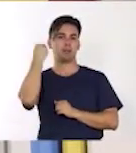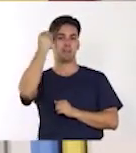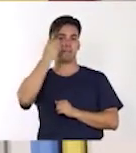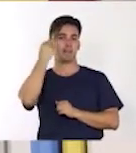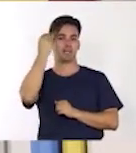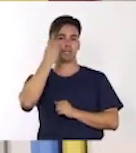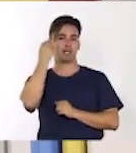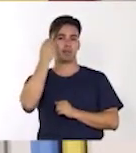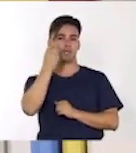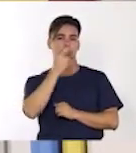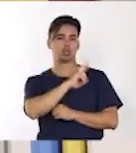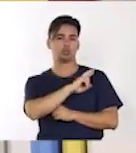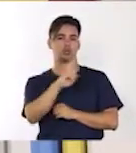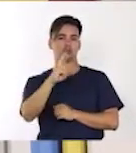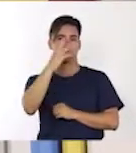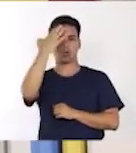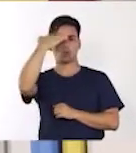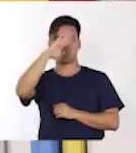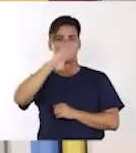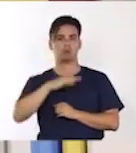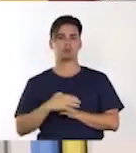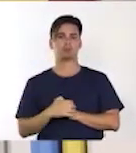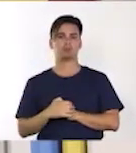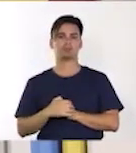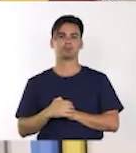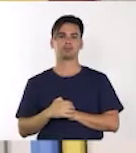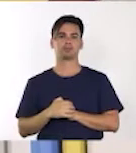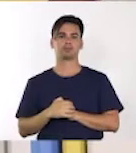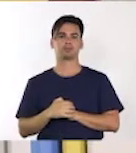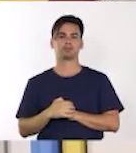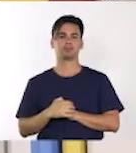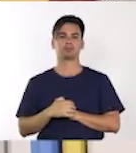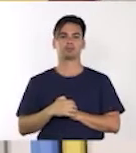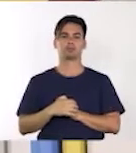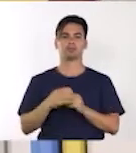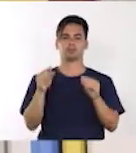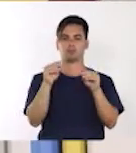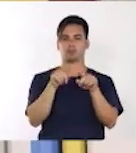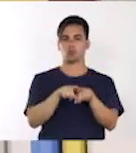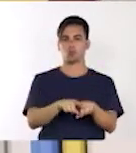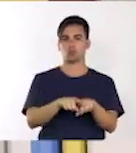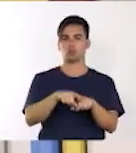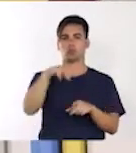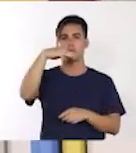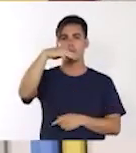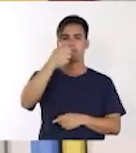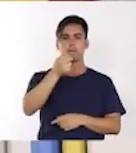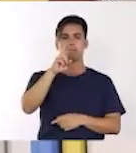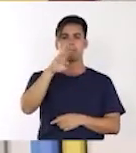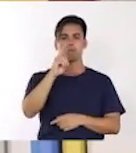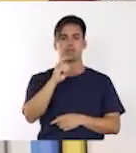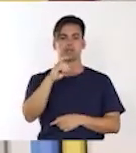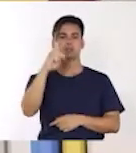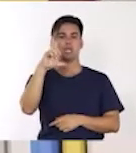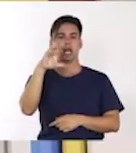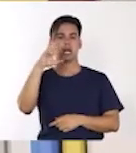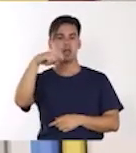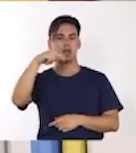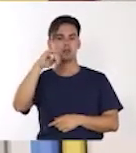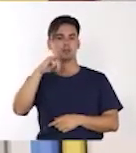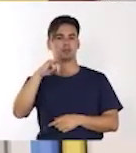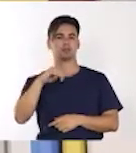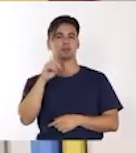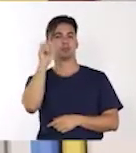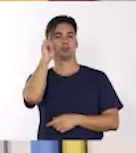pensamiento revolucionario cubano y el marxismo-leninismo como fundamento de la ideología de la